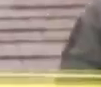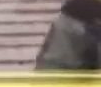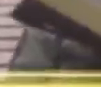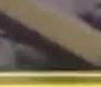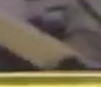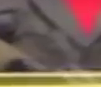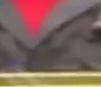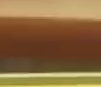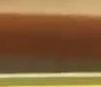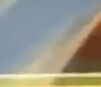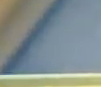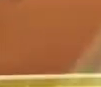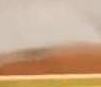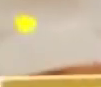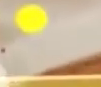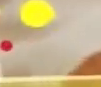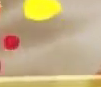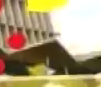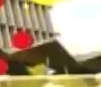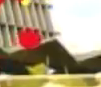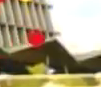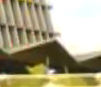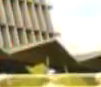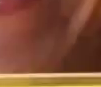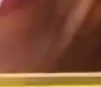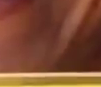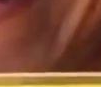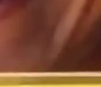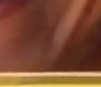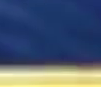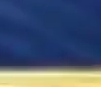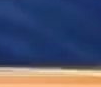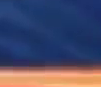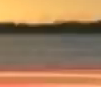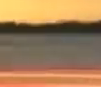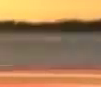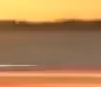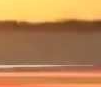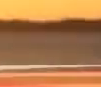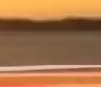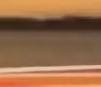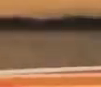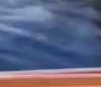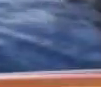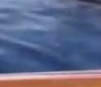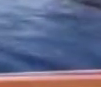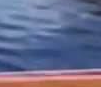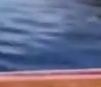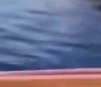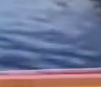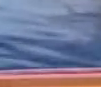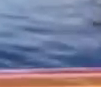Esta transmisión conjunta de radio y televisión. Gracias